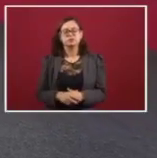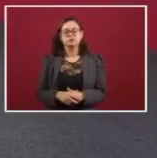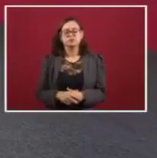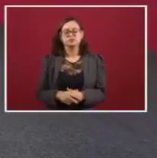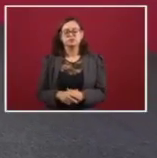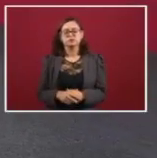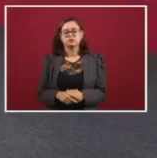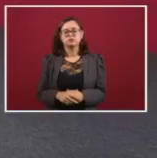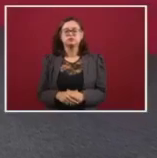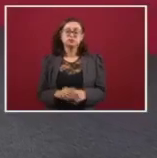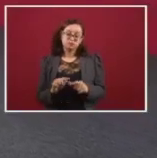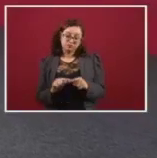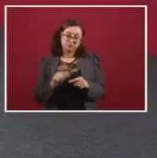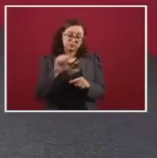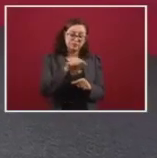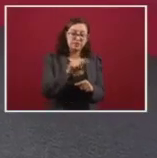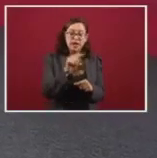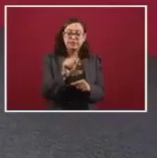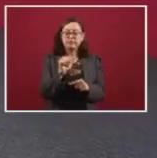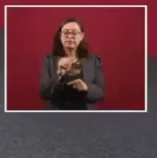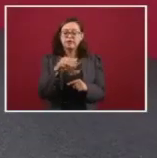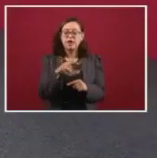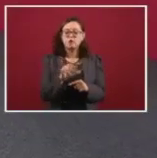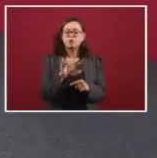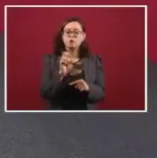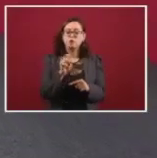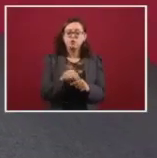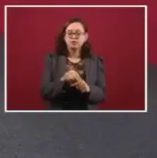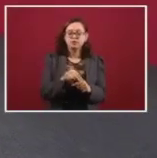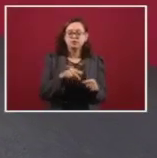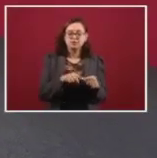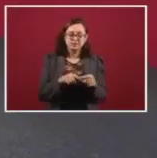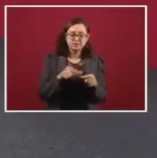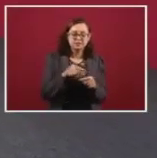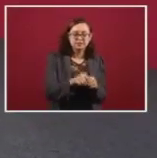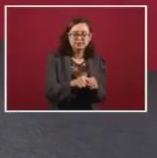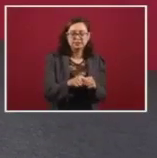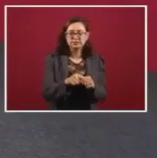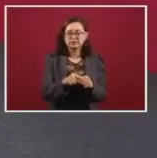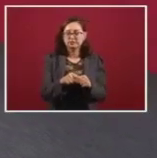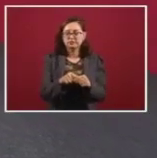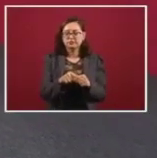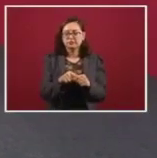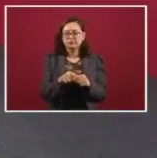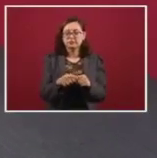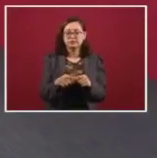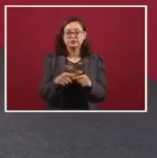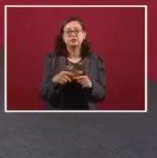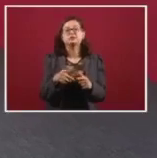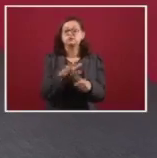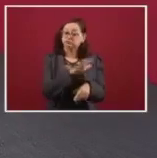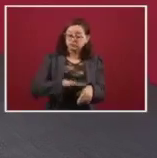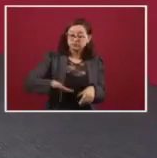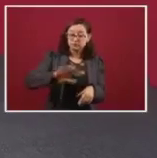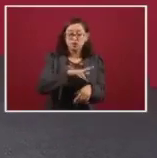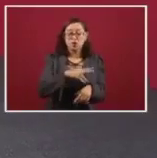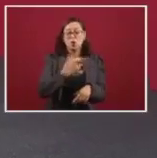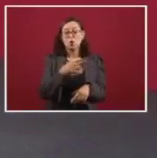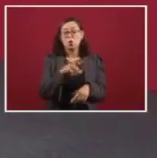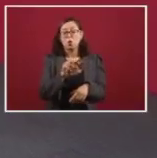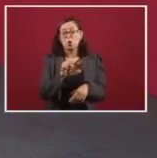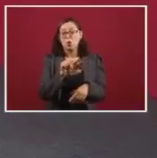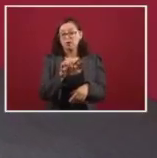En la mañana, Tamuín, porque vamos a desarrollar la Huasteca, tiene